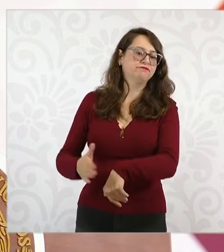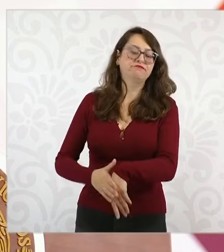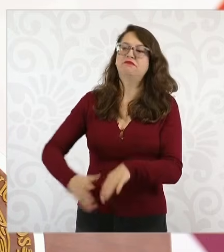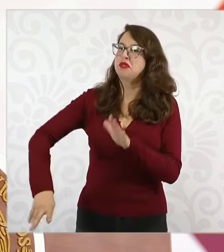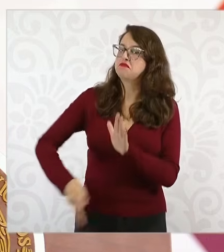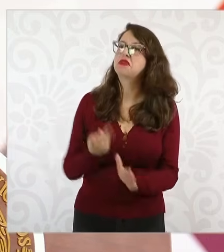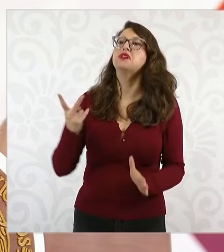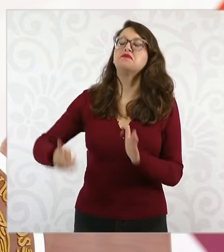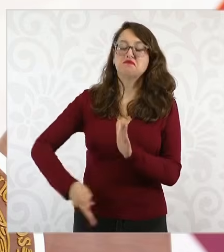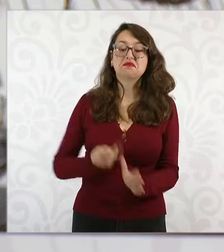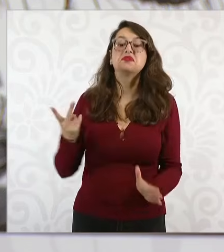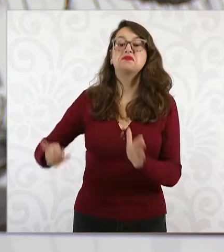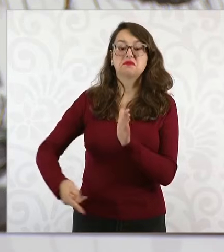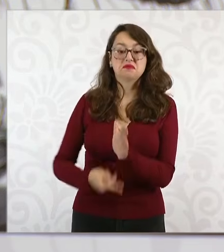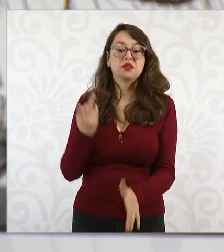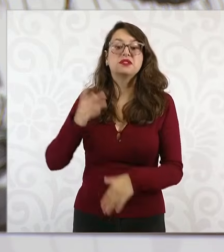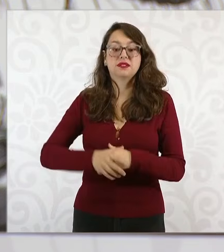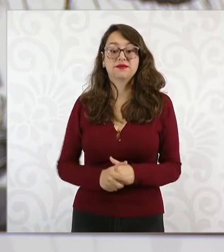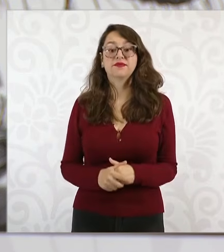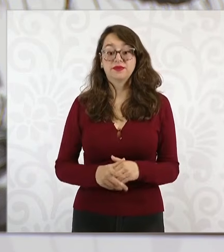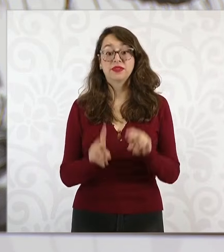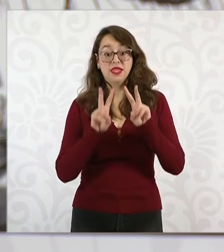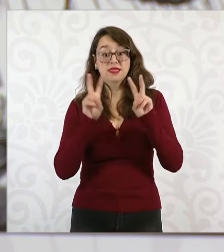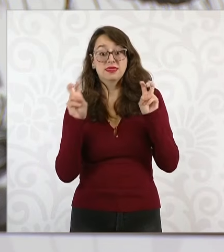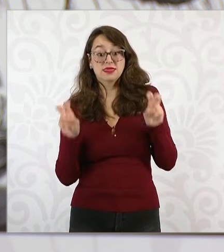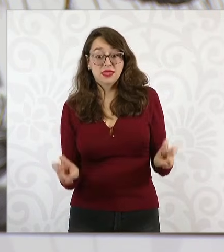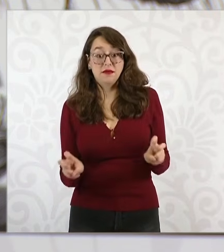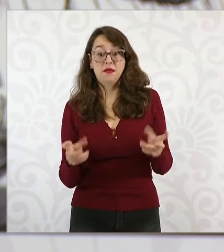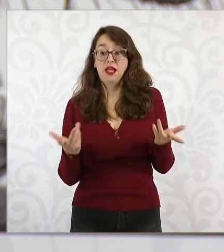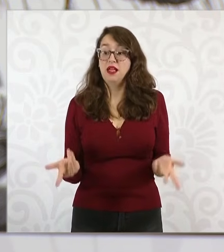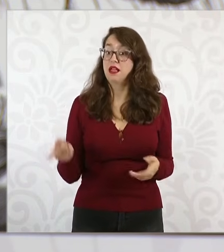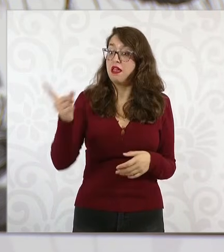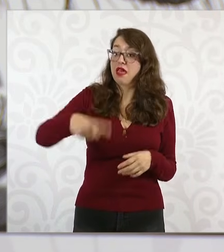mentirosas de asuntos públicos.